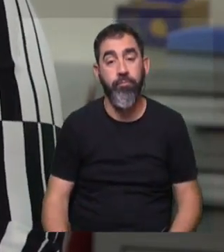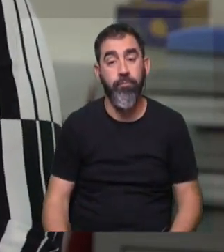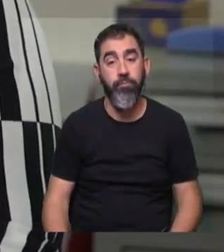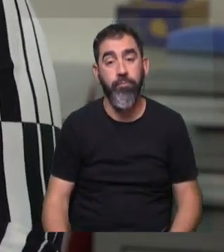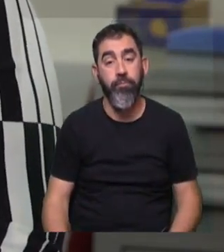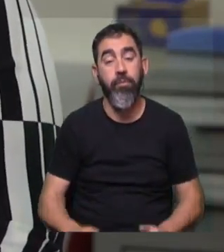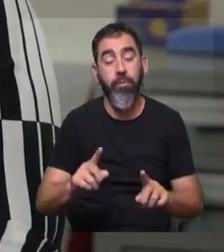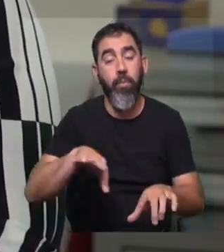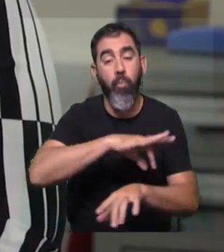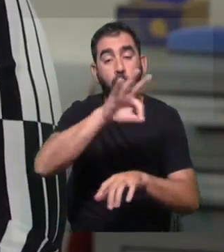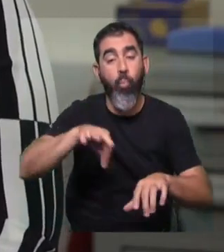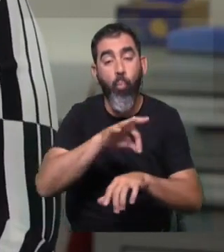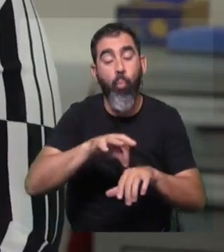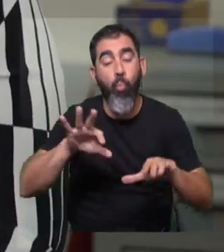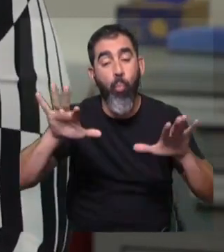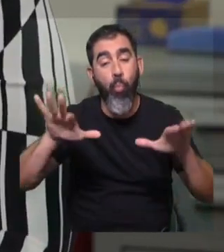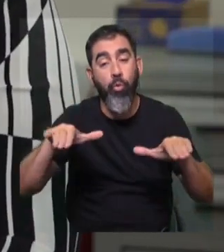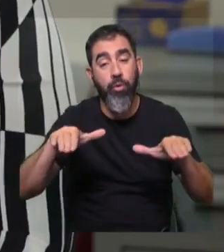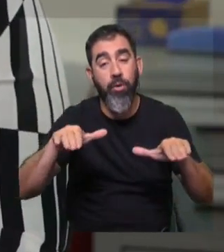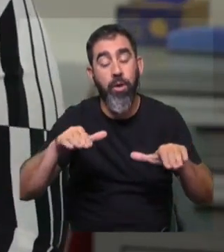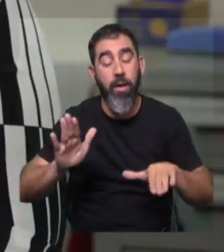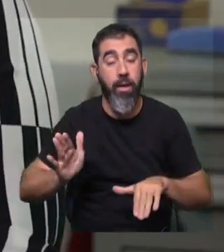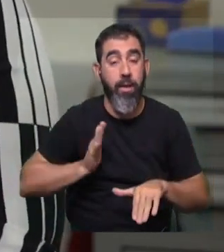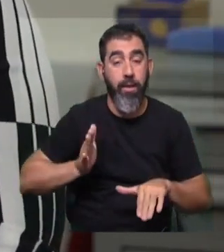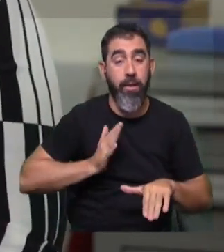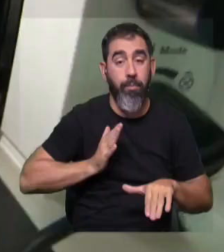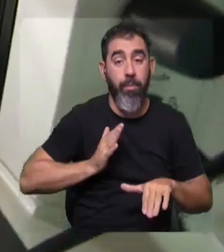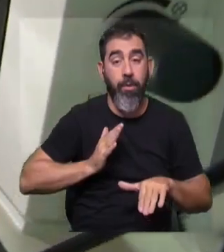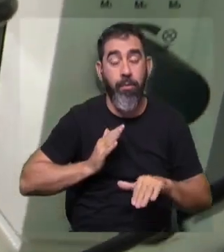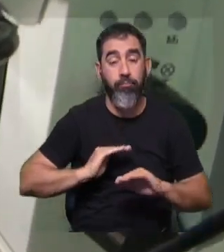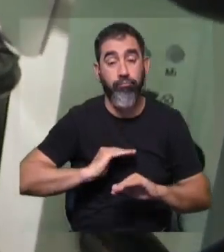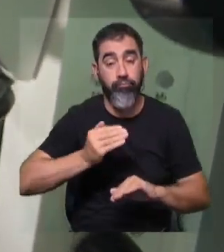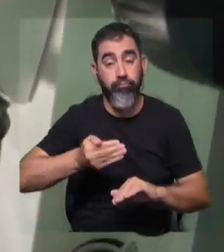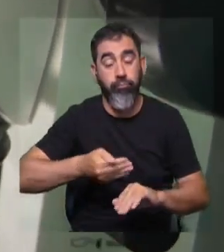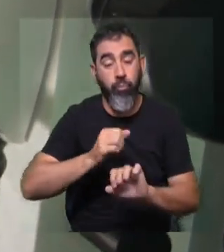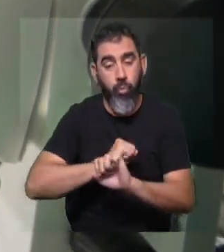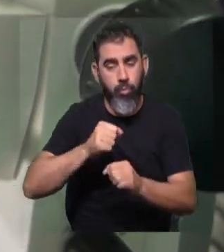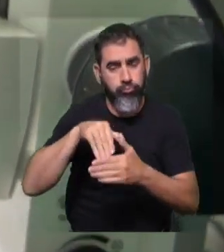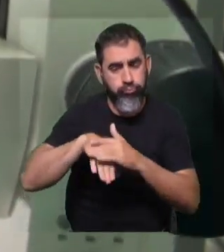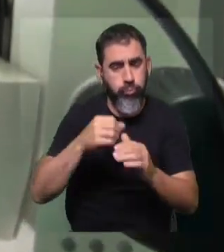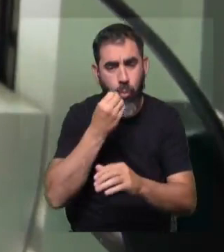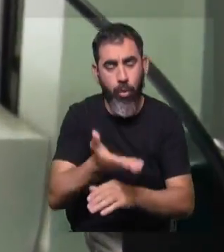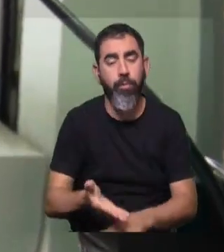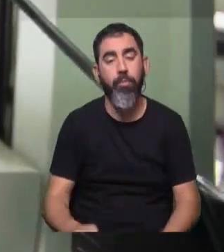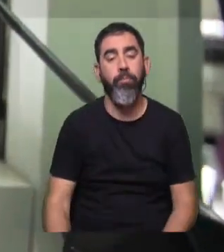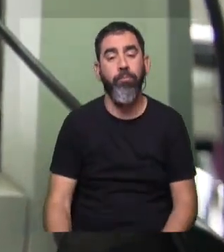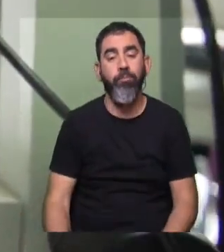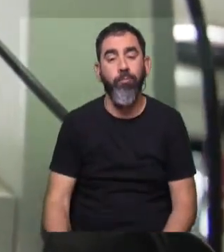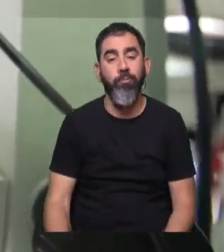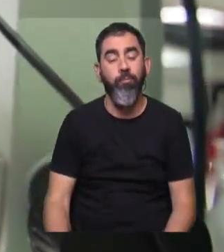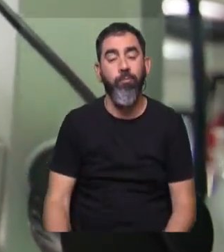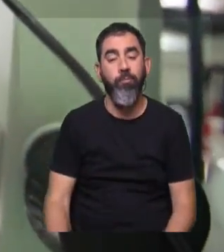una mosca hembra fecundada tiene una alta progenie.